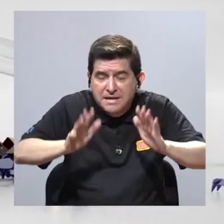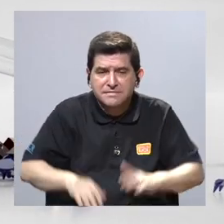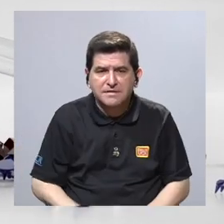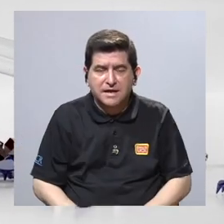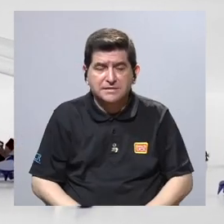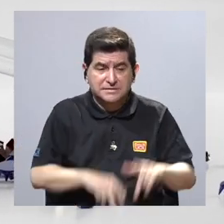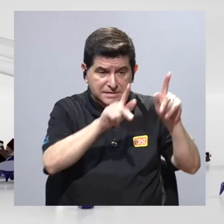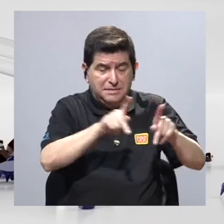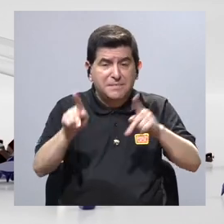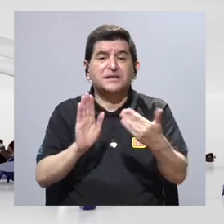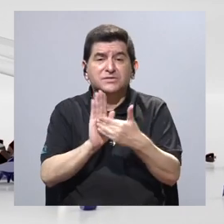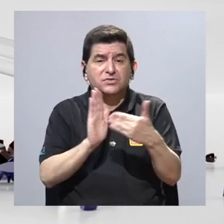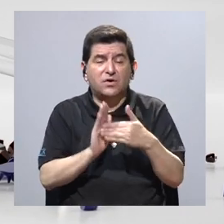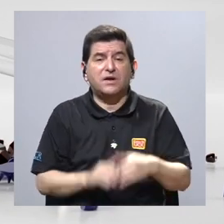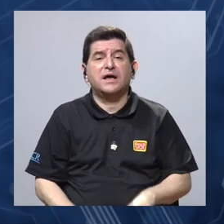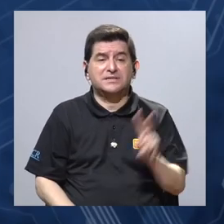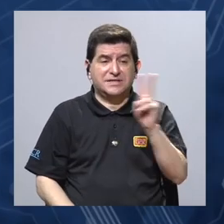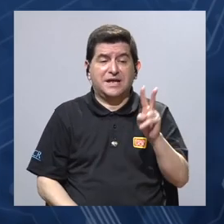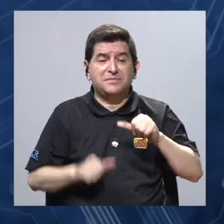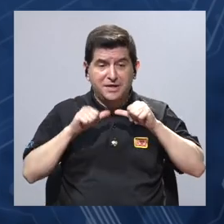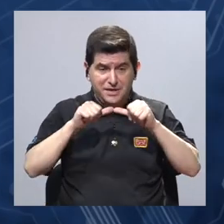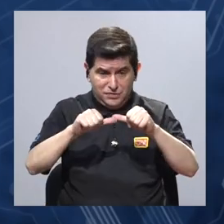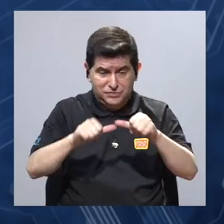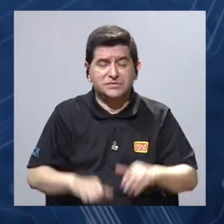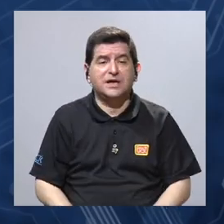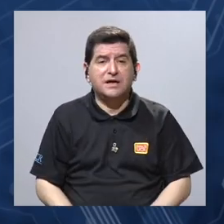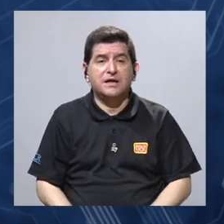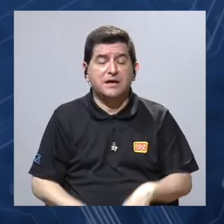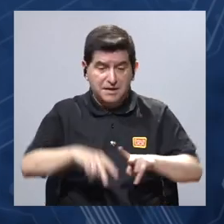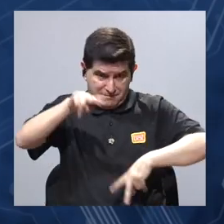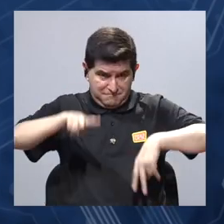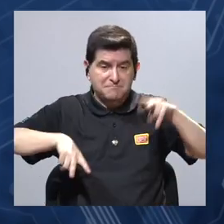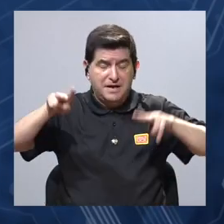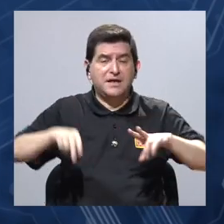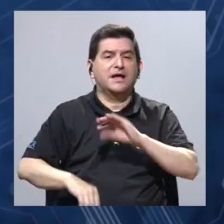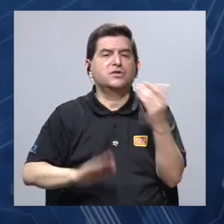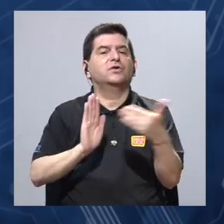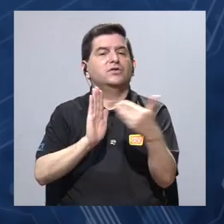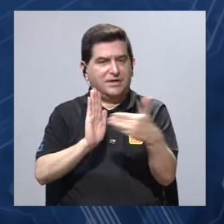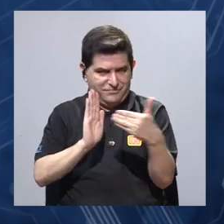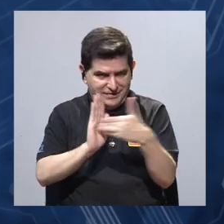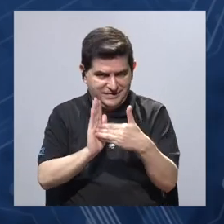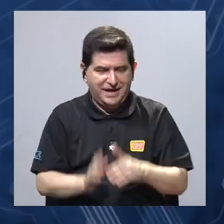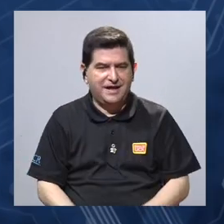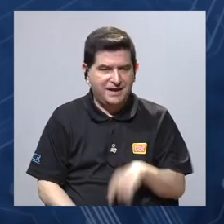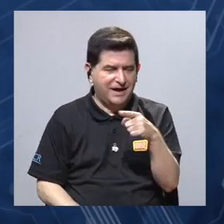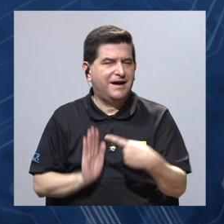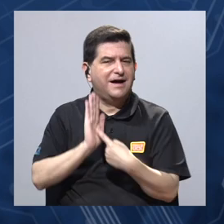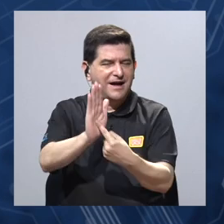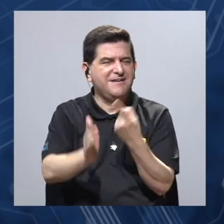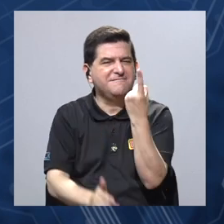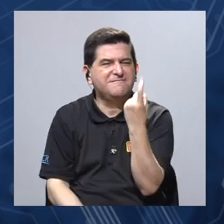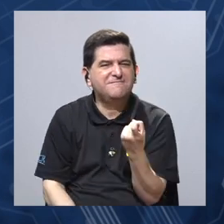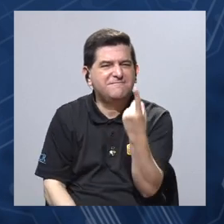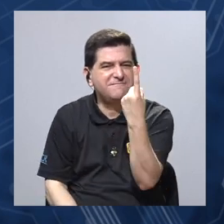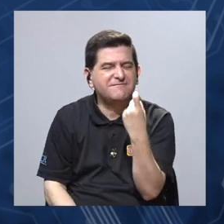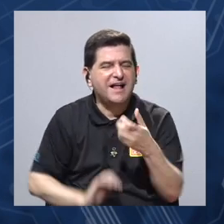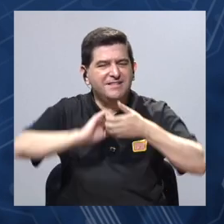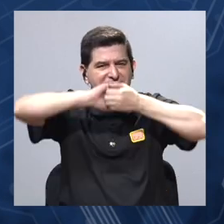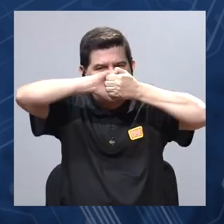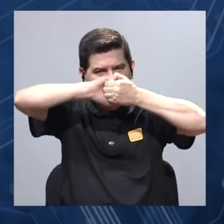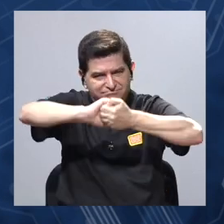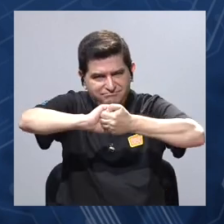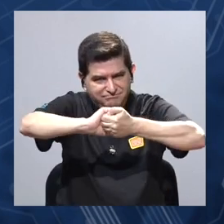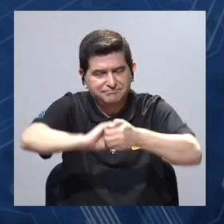seguir circulando y va a seguir cambiando y nos va a seguir golpeando. Entonces, ahí se refleja esa falta de